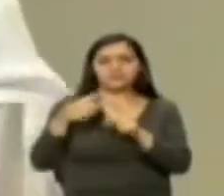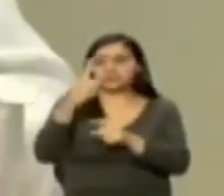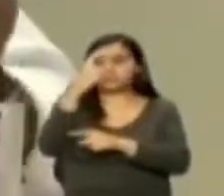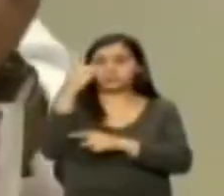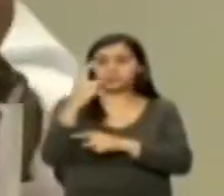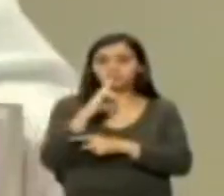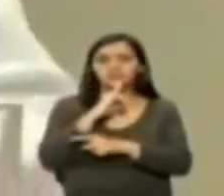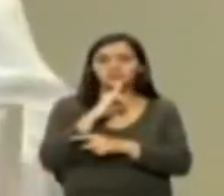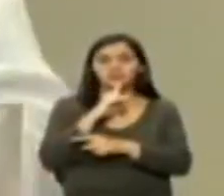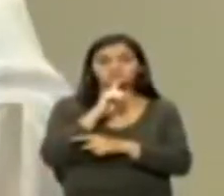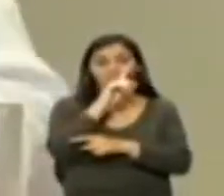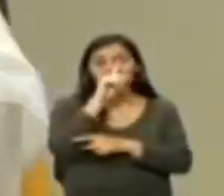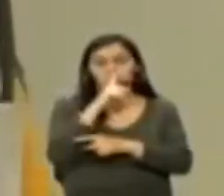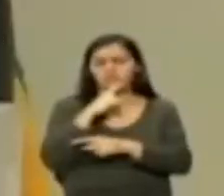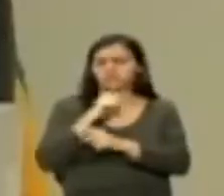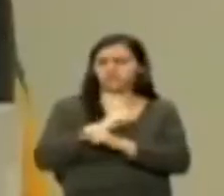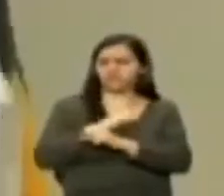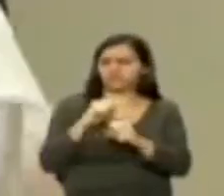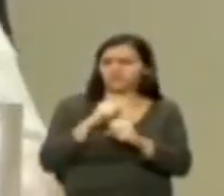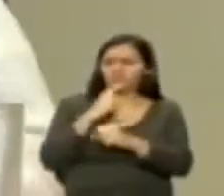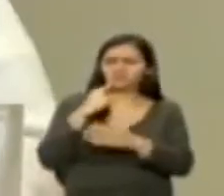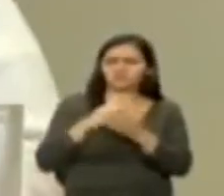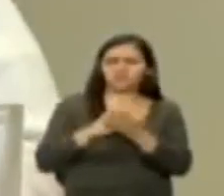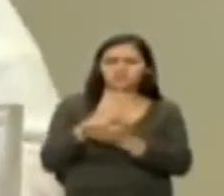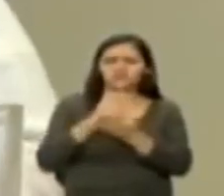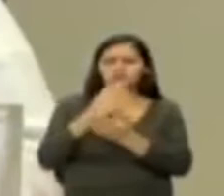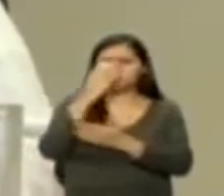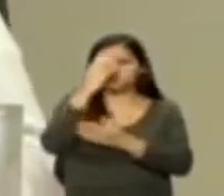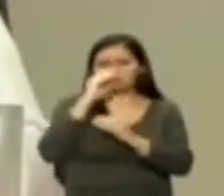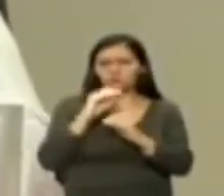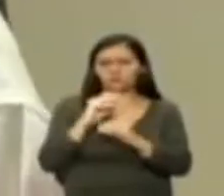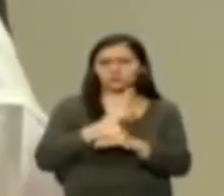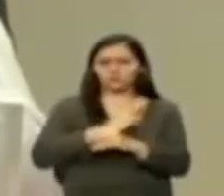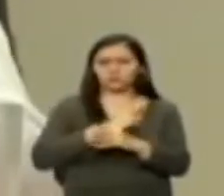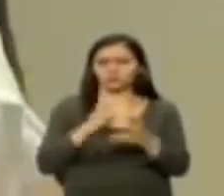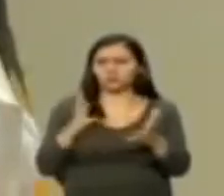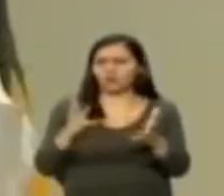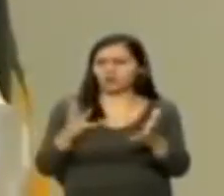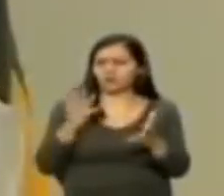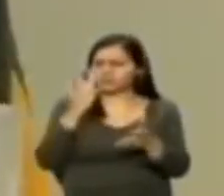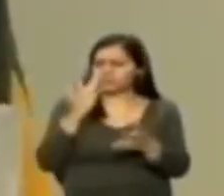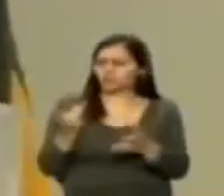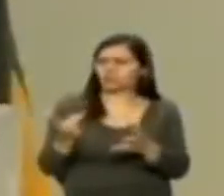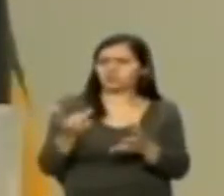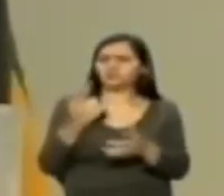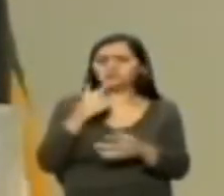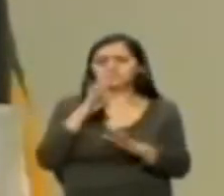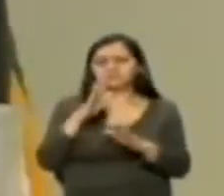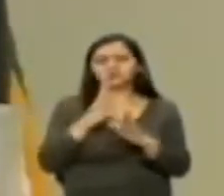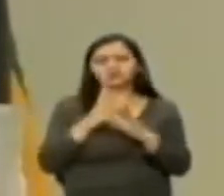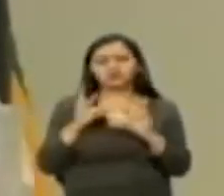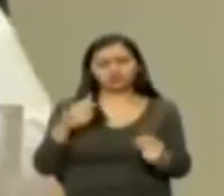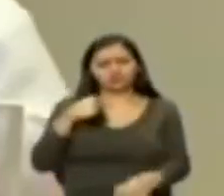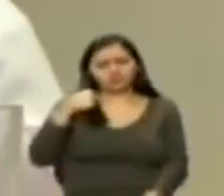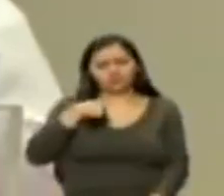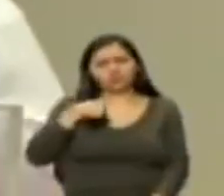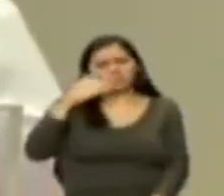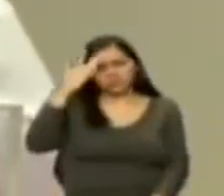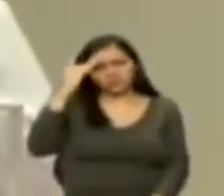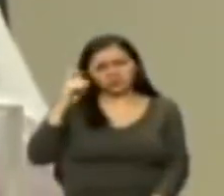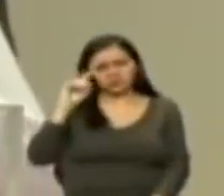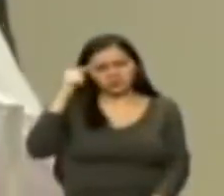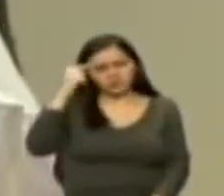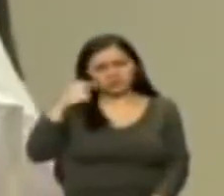Unidos, se va a quedar sorprendido, ¿no? Bueno, ¿qué pasa con el que no accedió a la universidad? O sea, ¿por qué tiene que estar resolviendo eso el Estado? También debemos